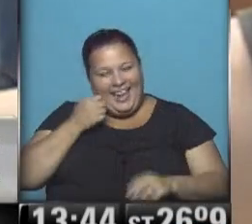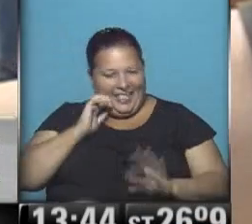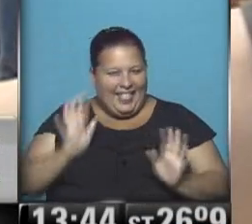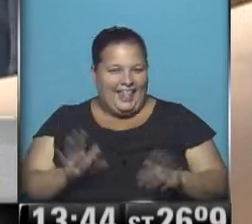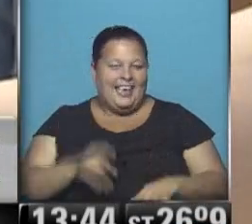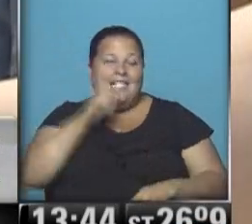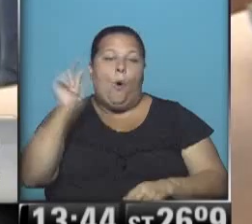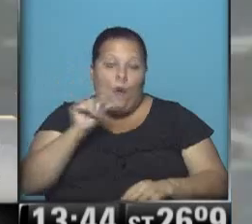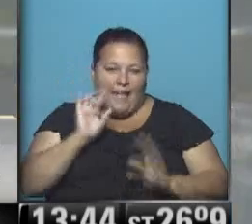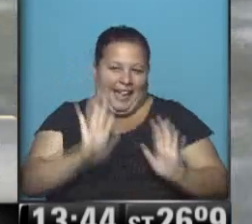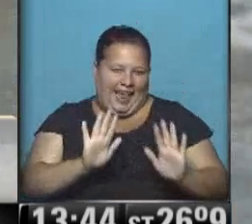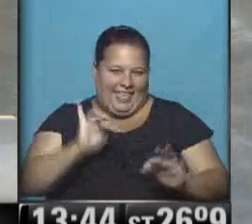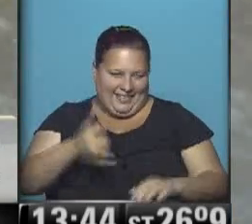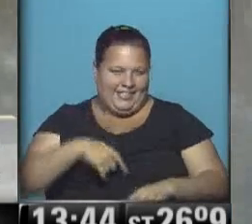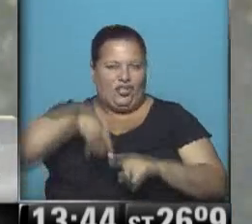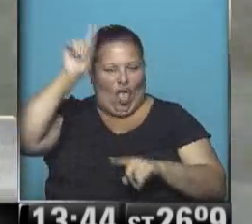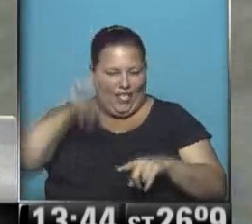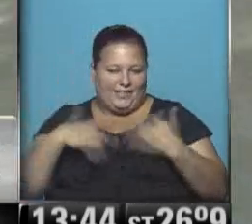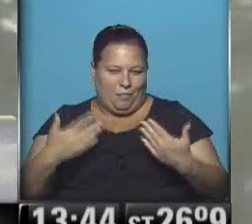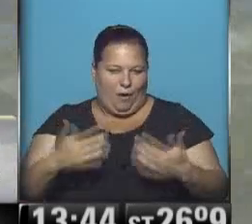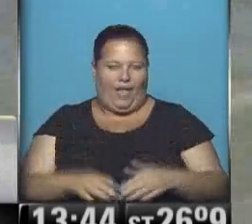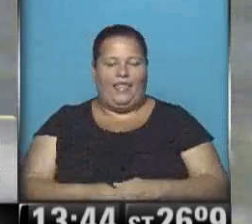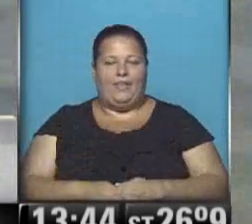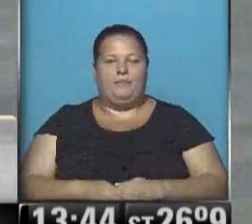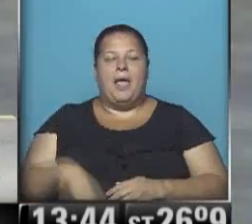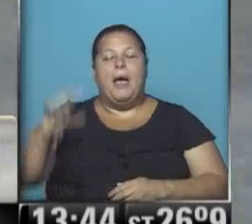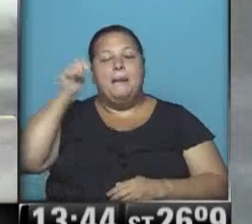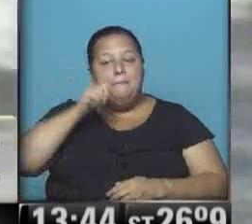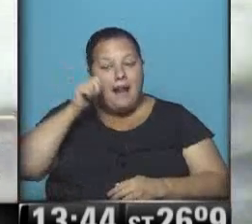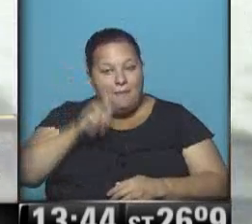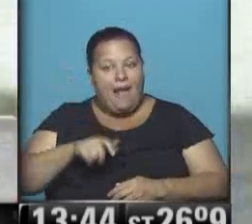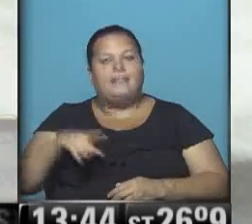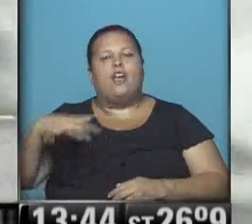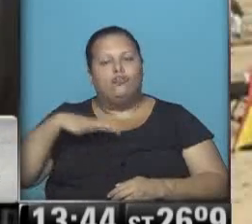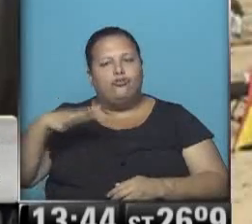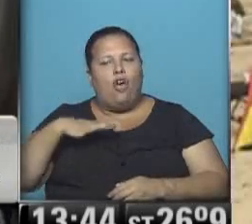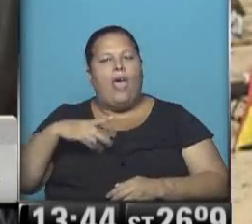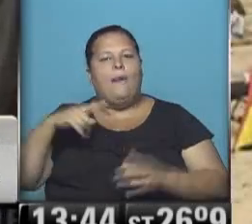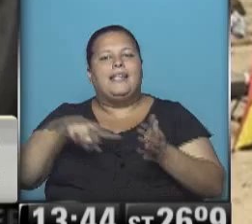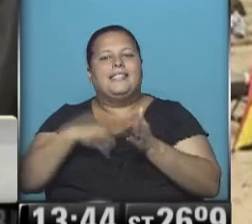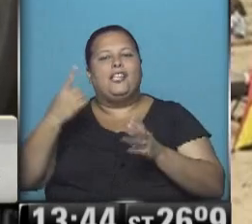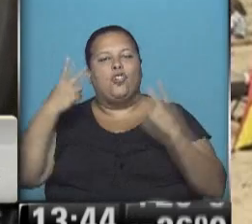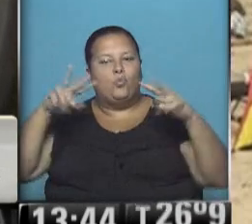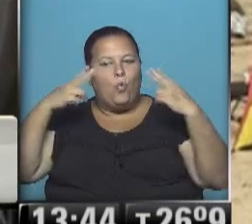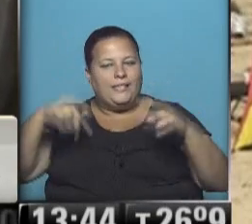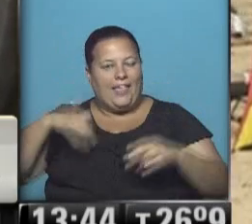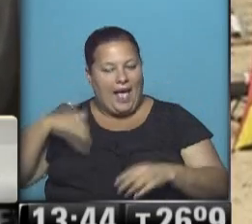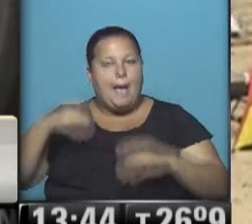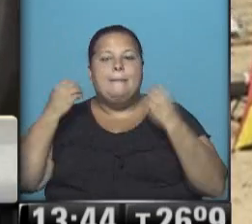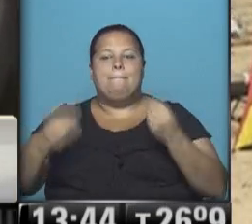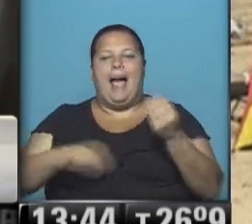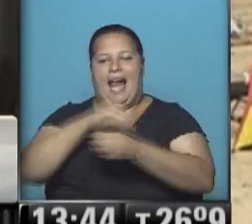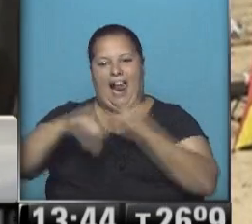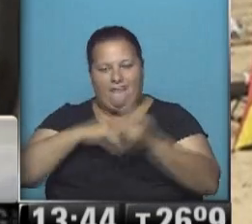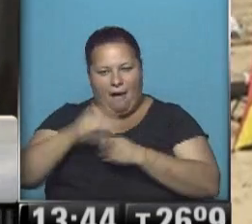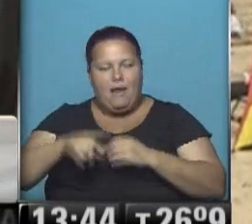Está linda. Si va un ratito, está para quedarse toda la tarde. La ciudad de Mar del Plata continúa siendo uno de los principales centros turísticos del país para la